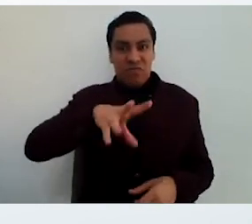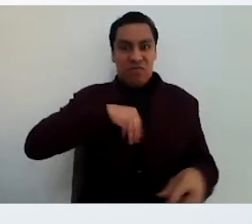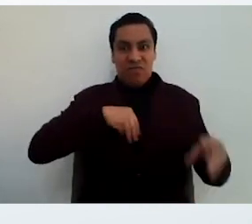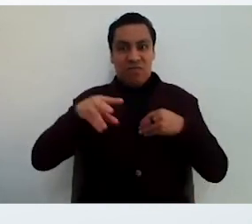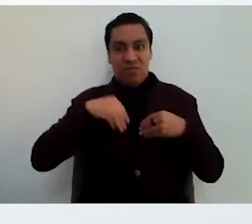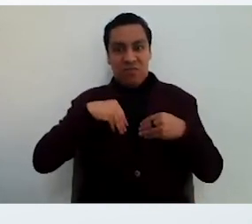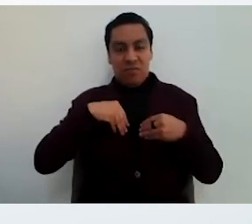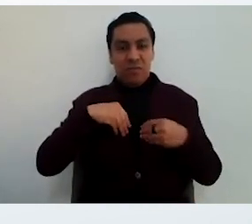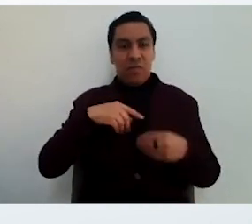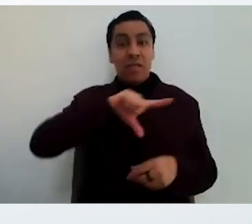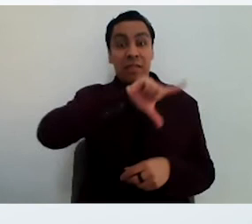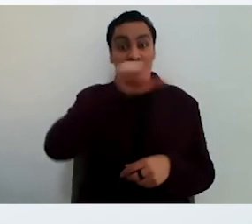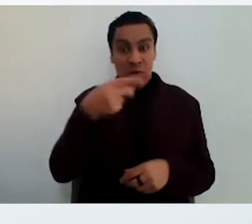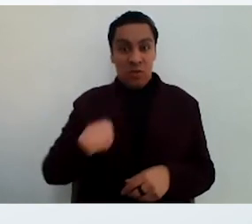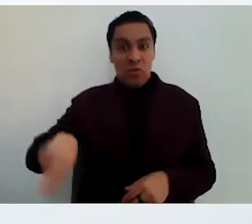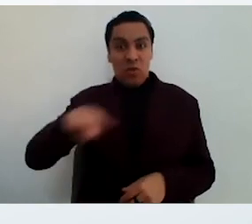pérdida cerebral, ¿no?